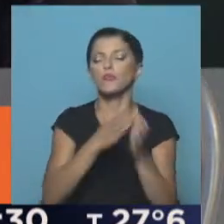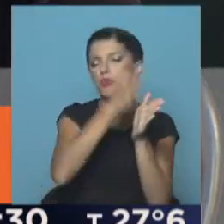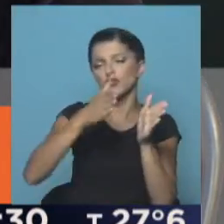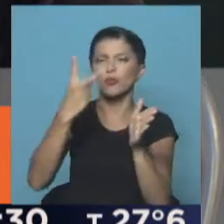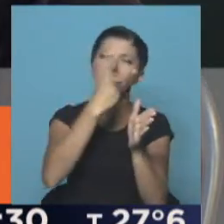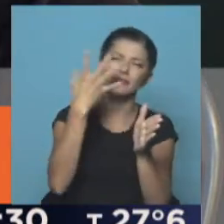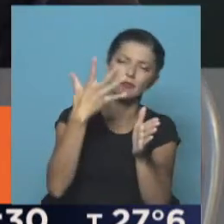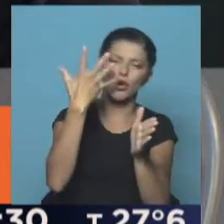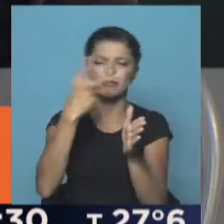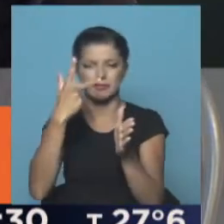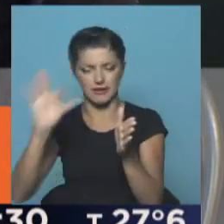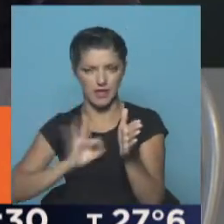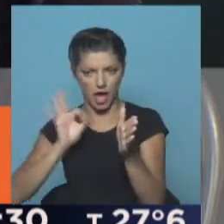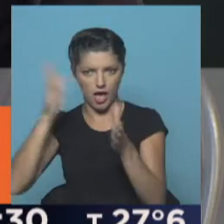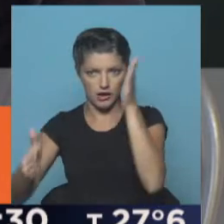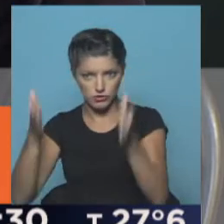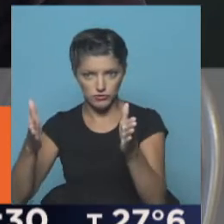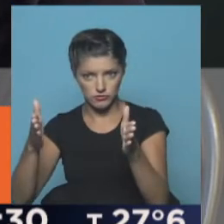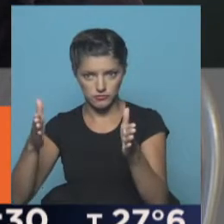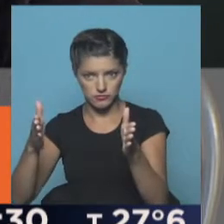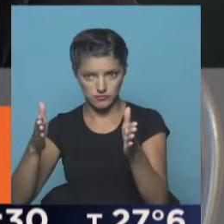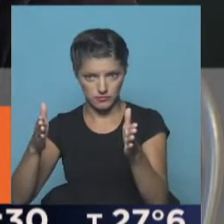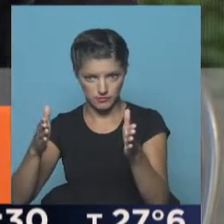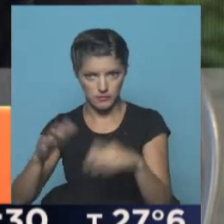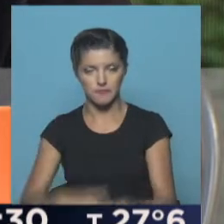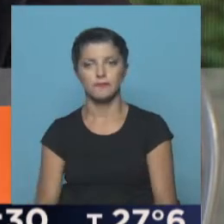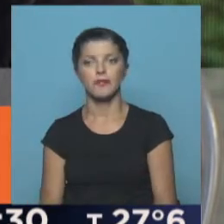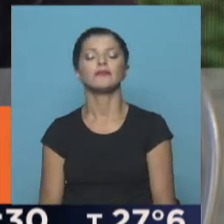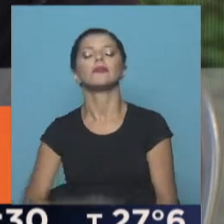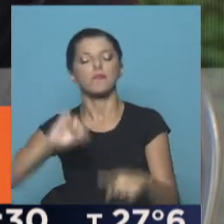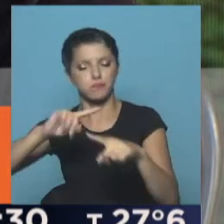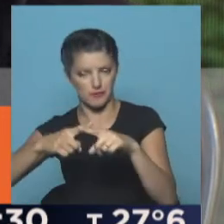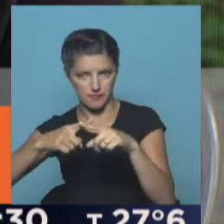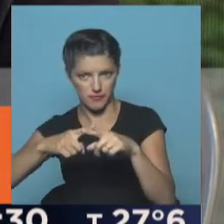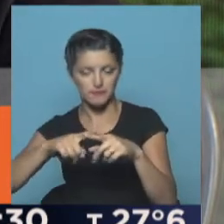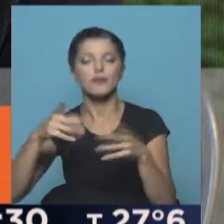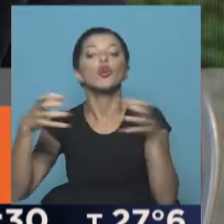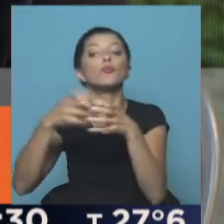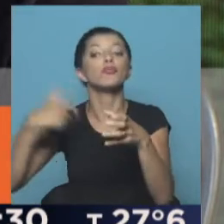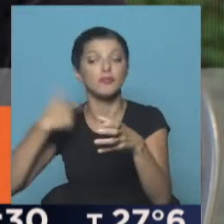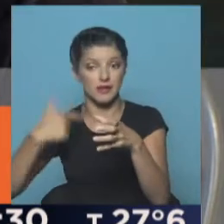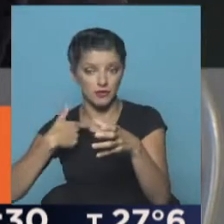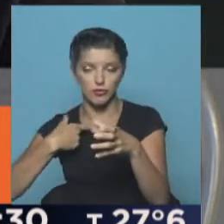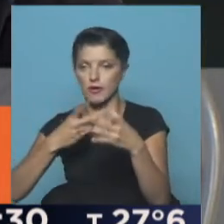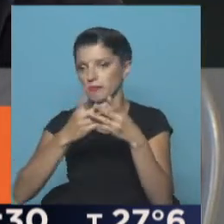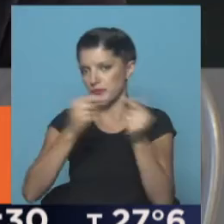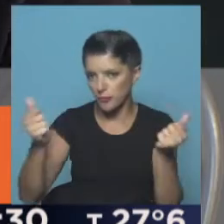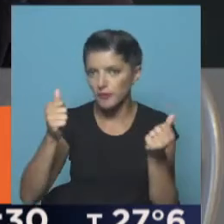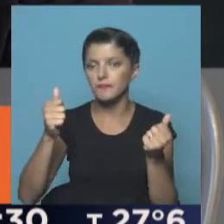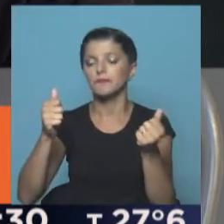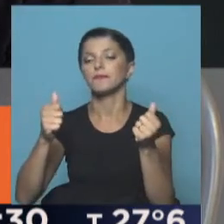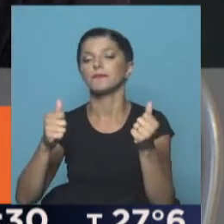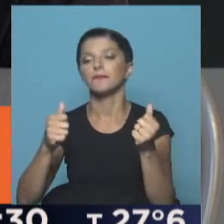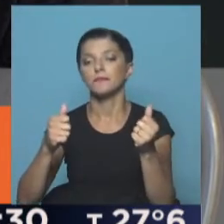años de despolitización de las comunidades, despolitización en el sentido tradicional, digo. Organizaciones sindicales que se retiraron, organizaciones de base que se